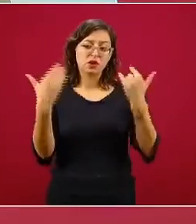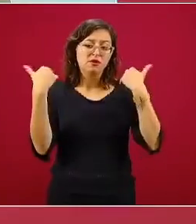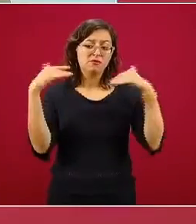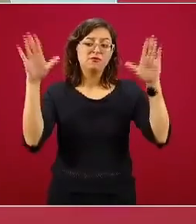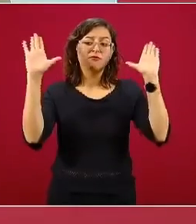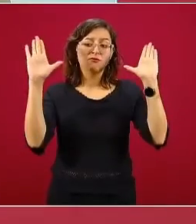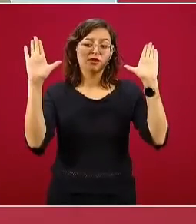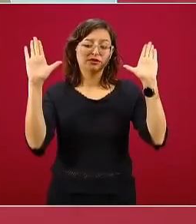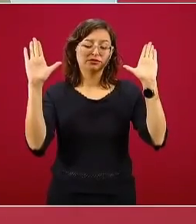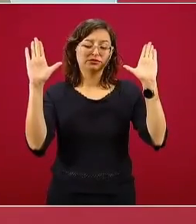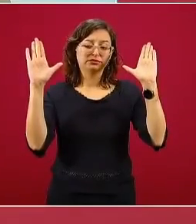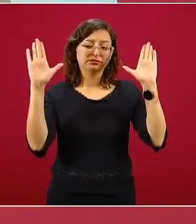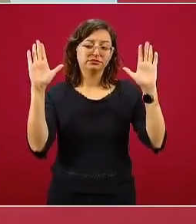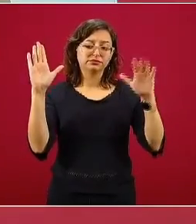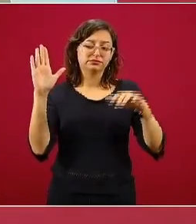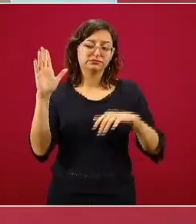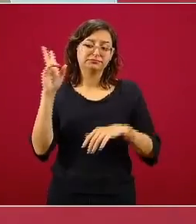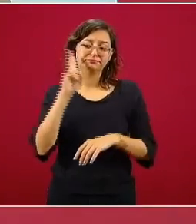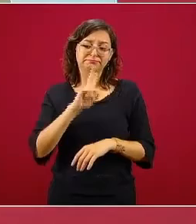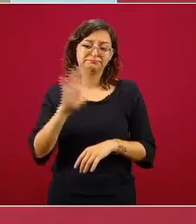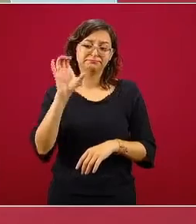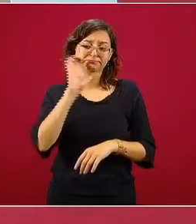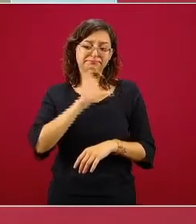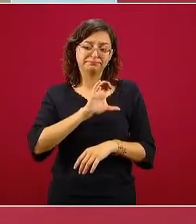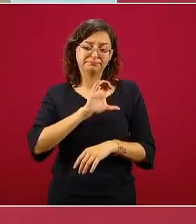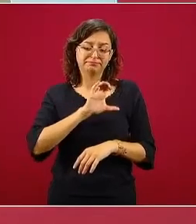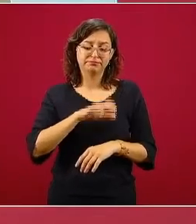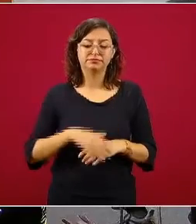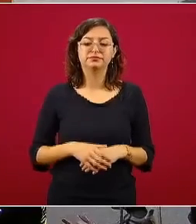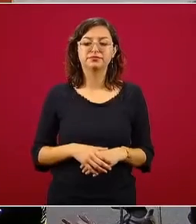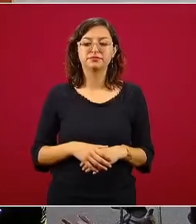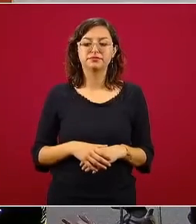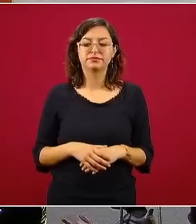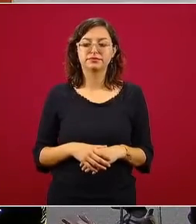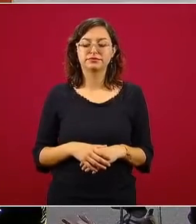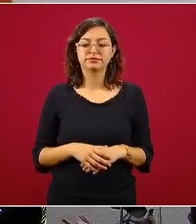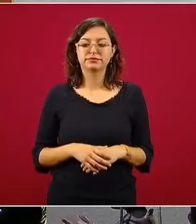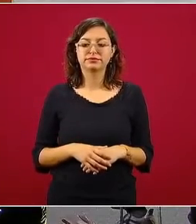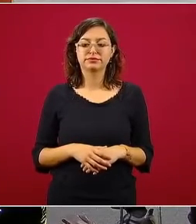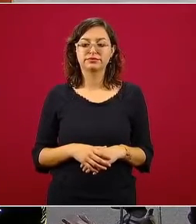fue don Venustiano Carranza, invitamos